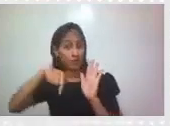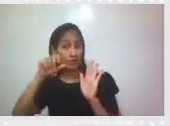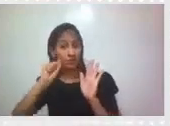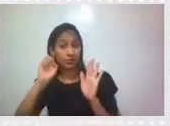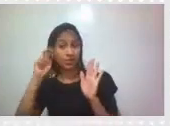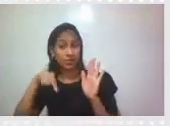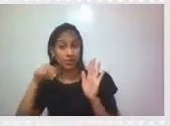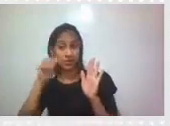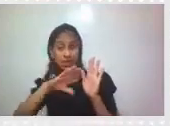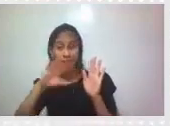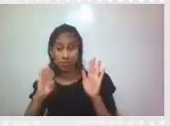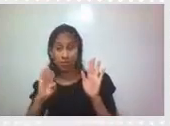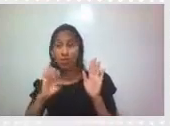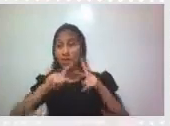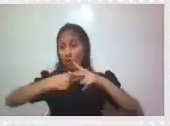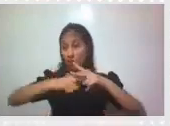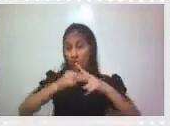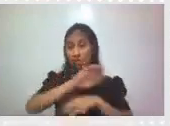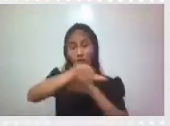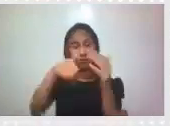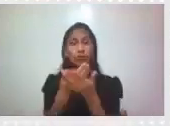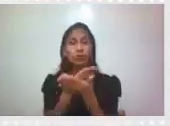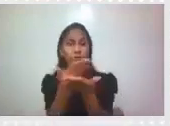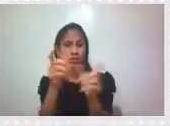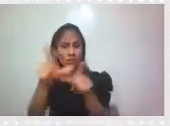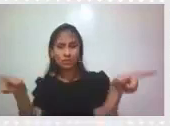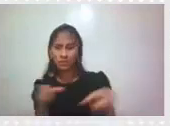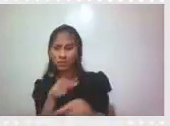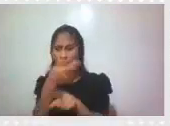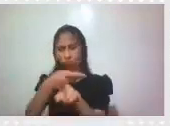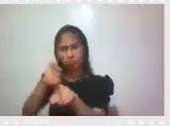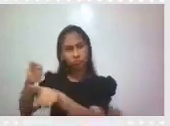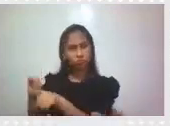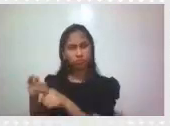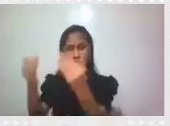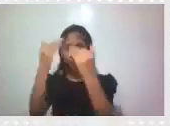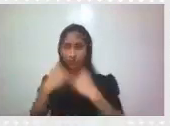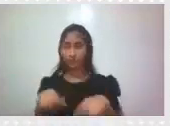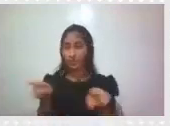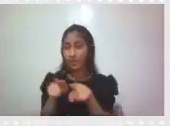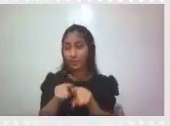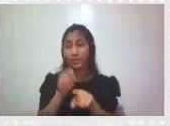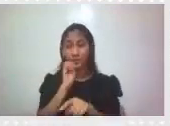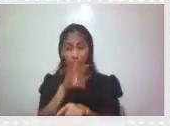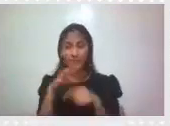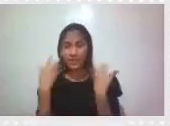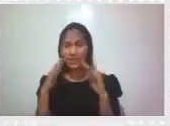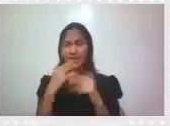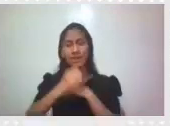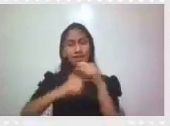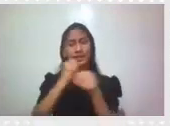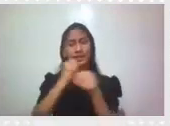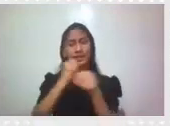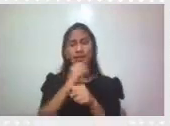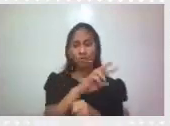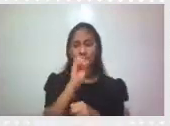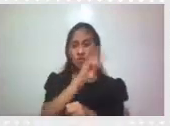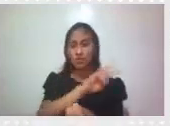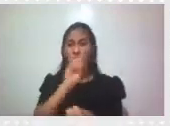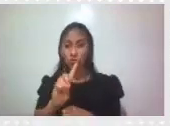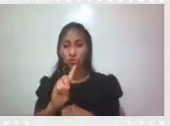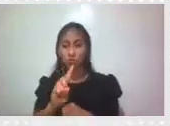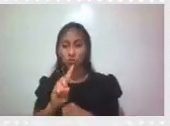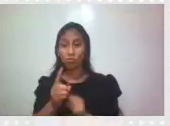pueblos indígenas u originarios. Durante el 2020-2021, como les comenté, estas iniciativas institucionales evolucionaron a